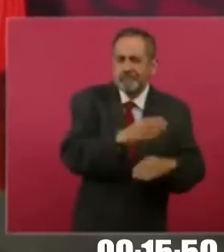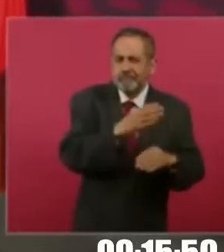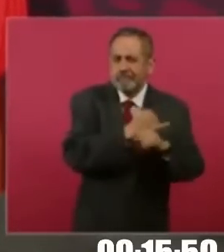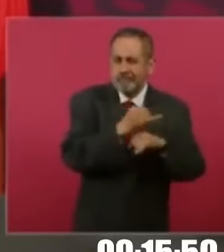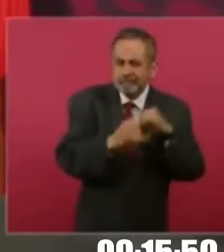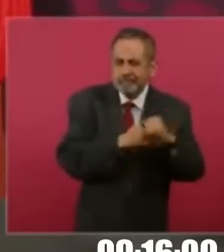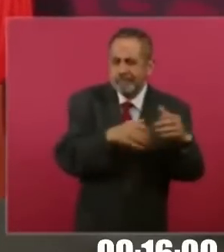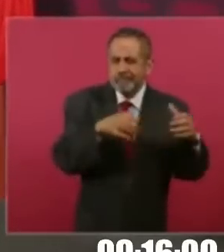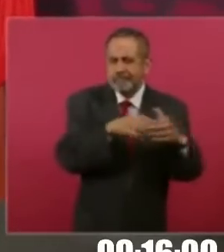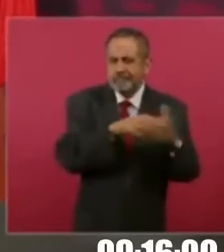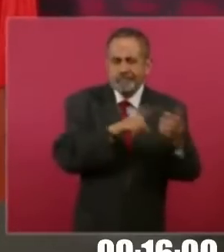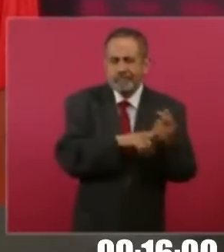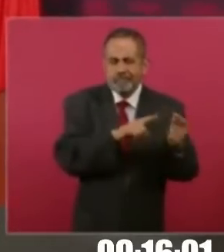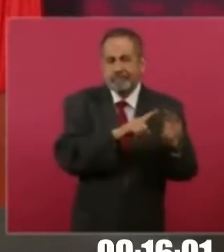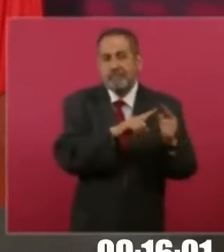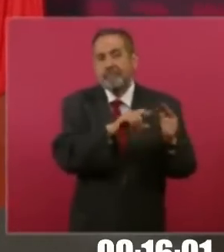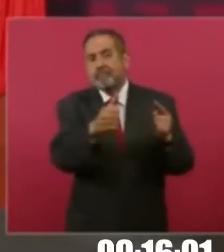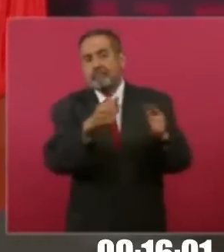extranjeros